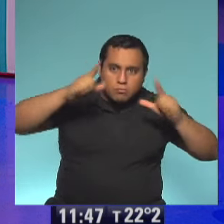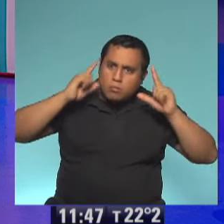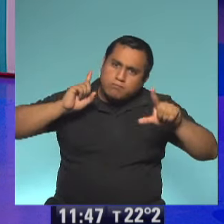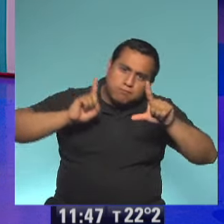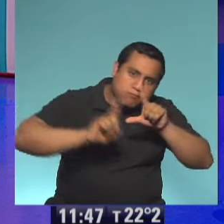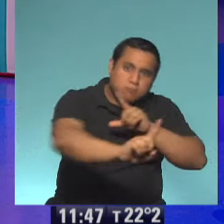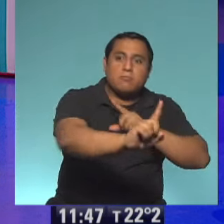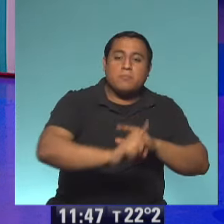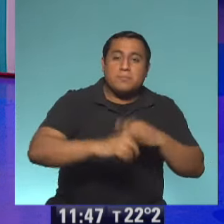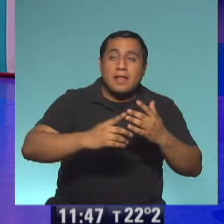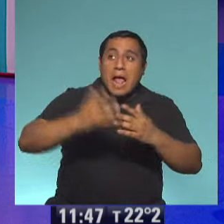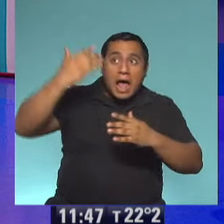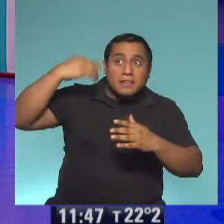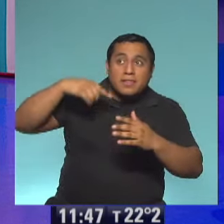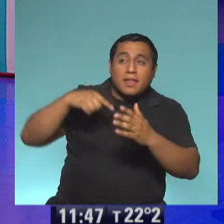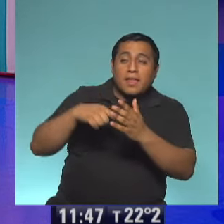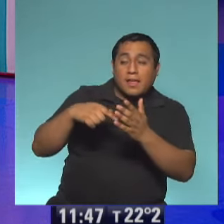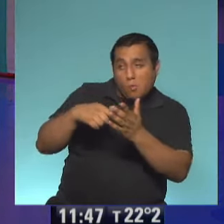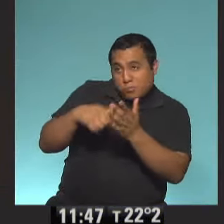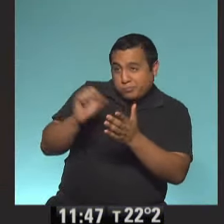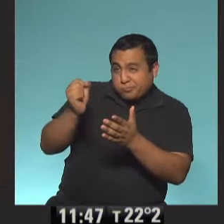habían leído algo así? ¿Alguno conocía esta historia?